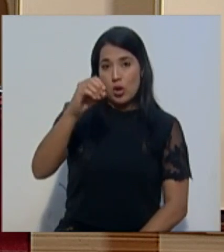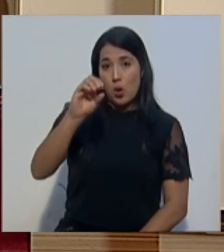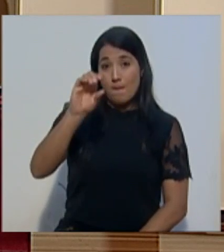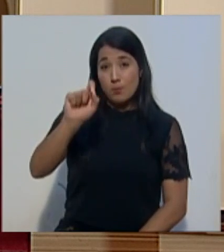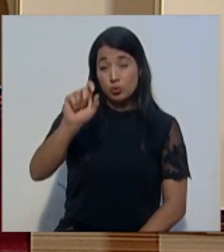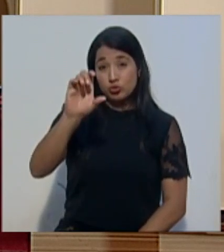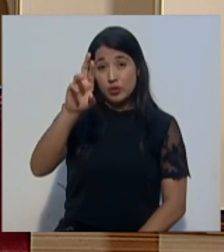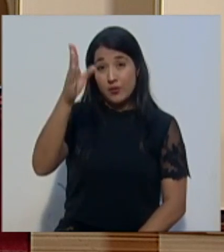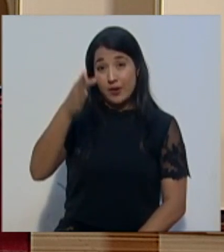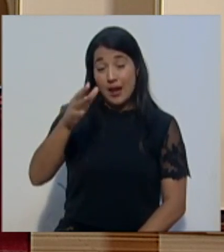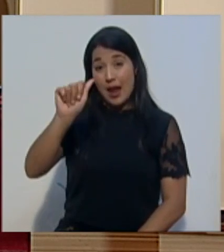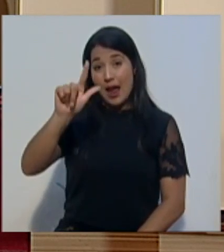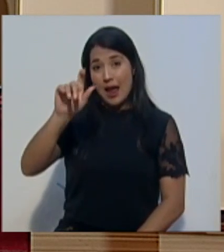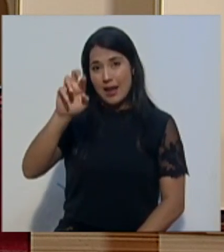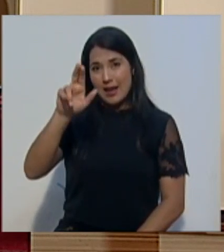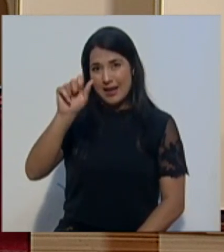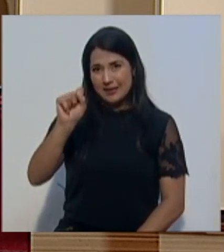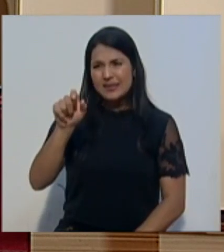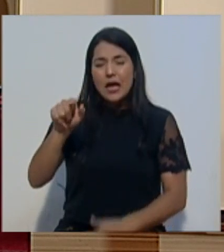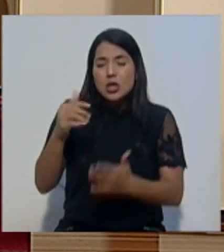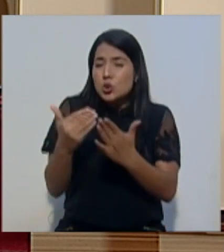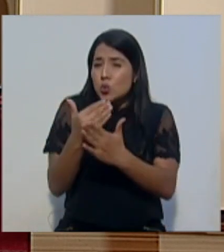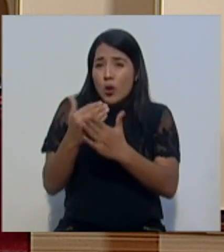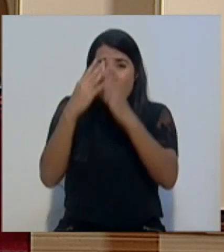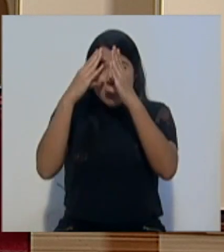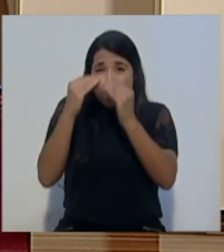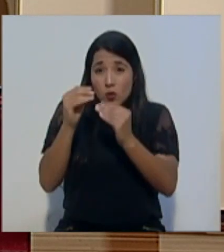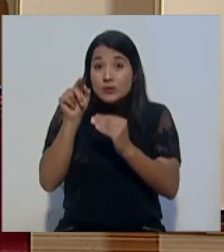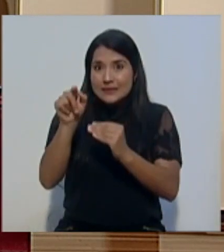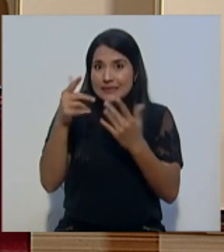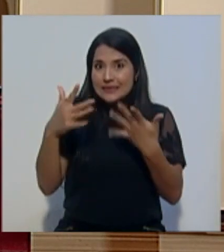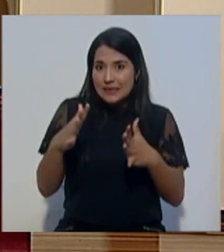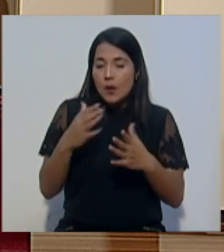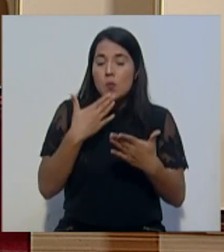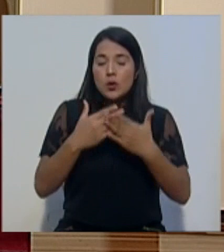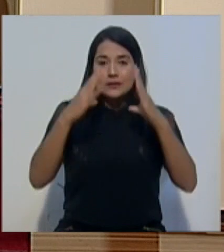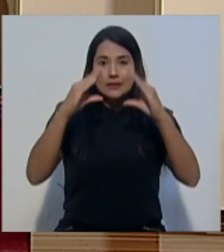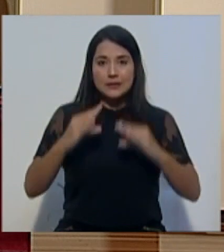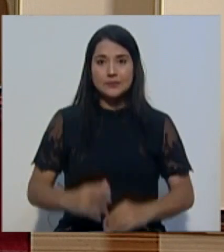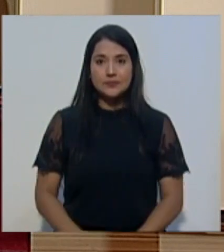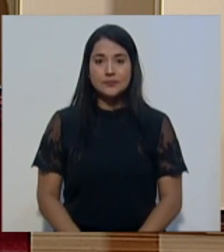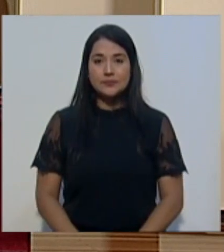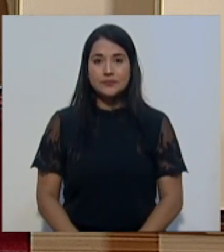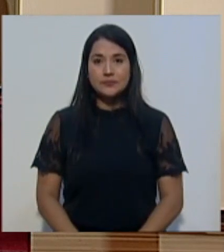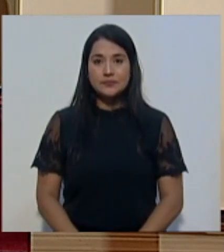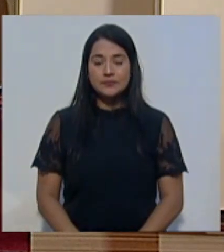presidencia.go.cr/alertas. Toda la actualización de estas nuevas medidas están en este sitio web. Muy buenas tardes.